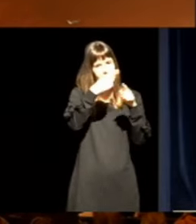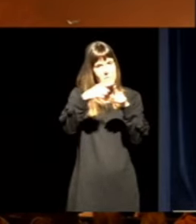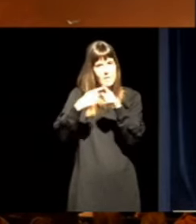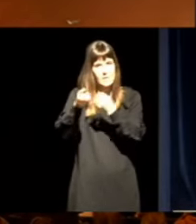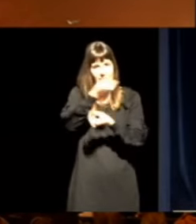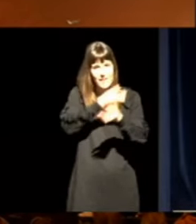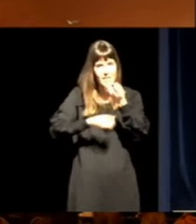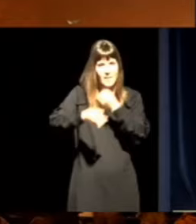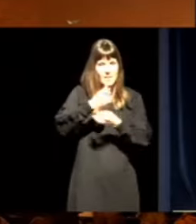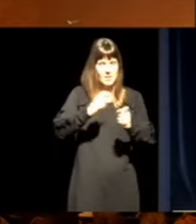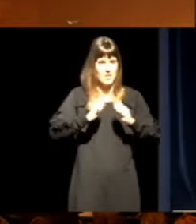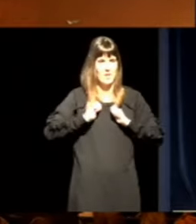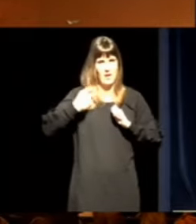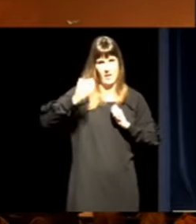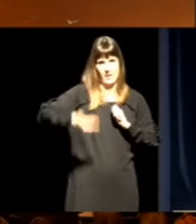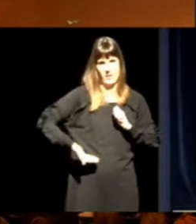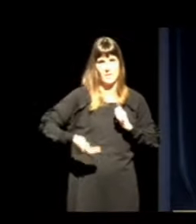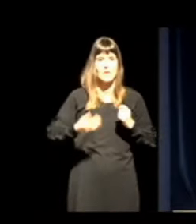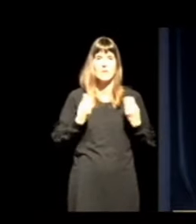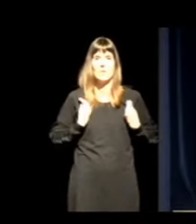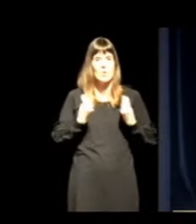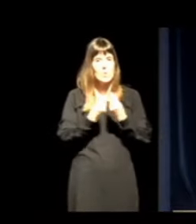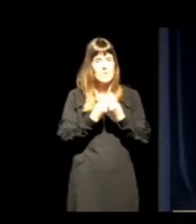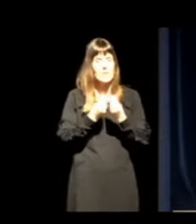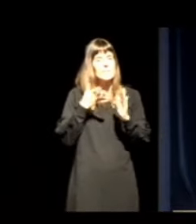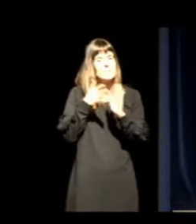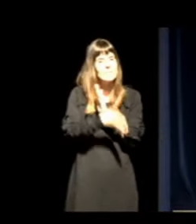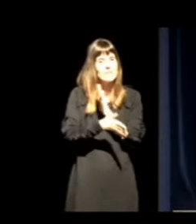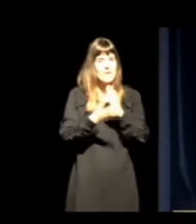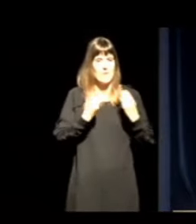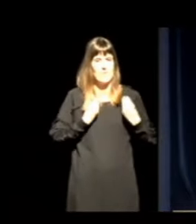enriquece. Convivir es el arte de vivir con armonía.